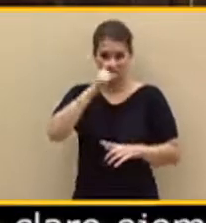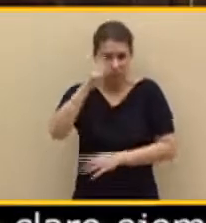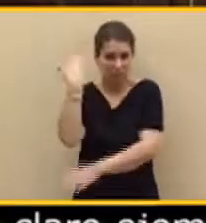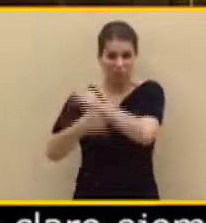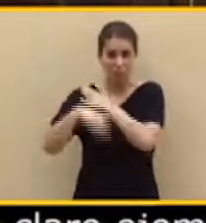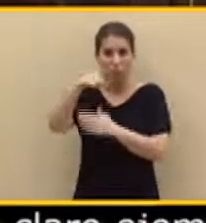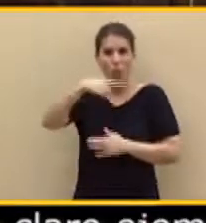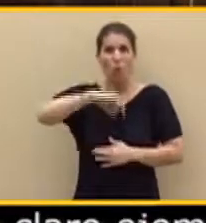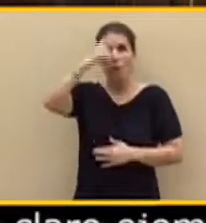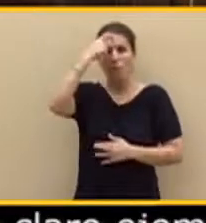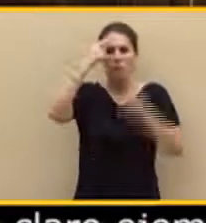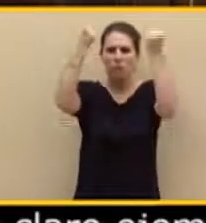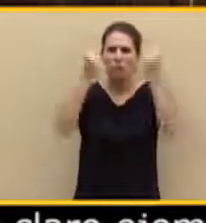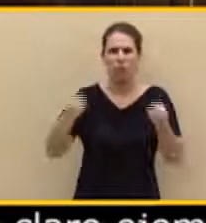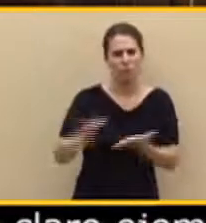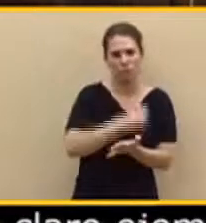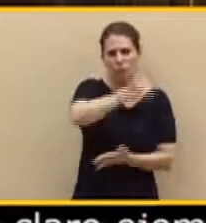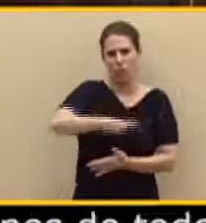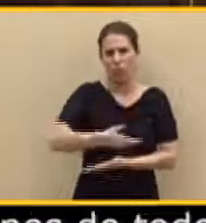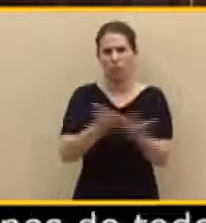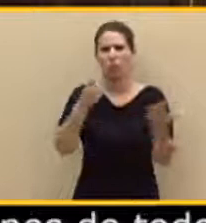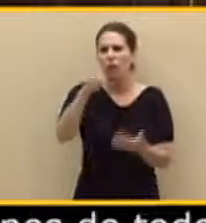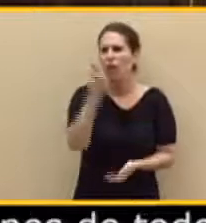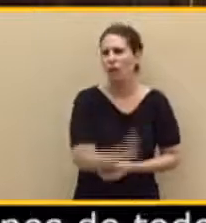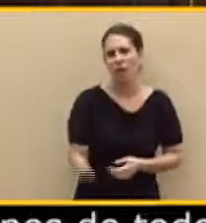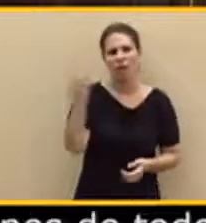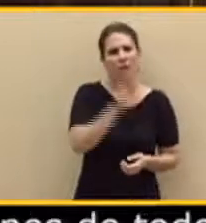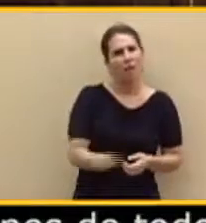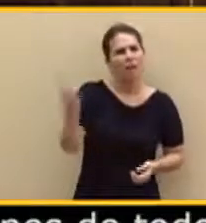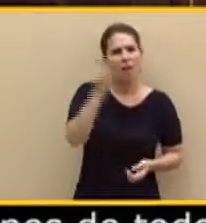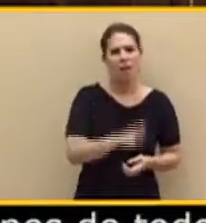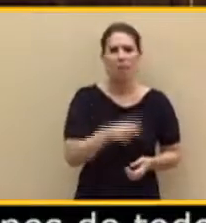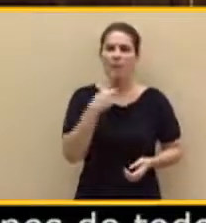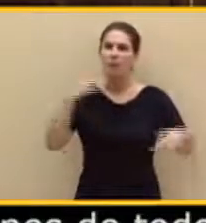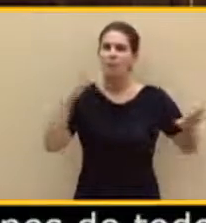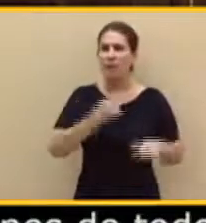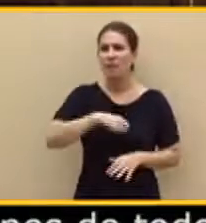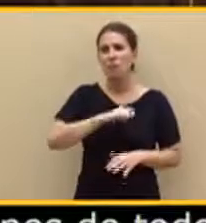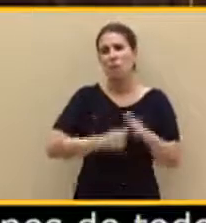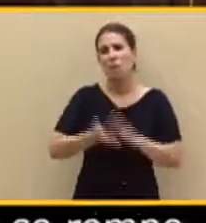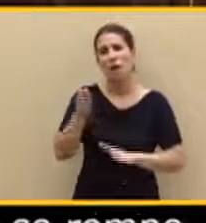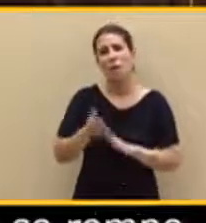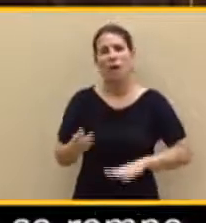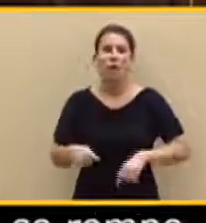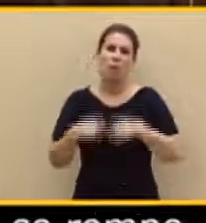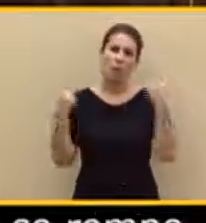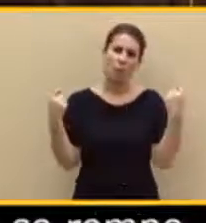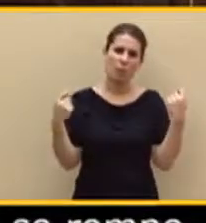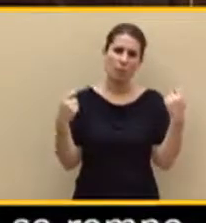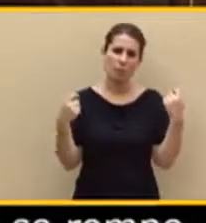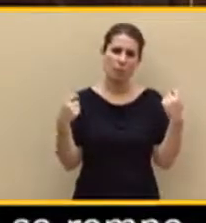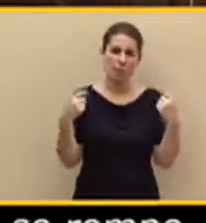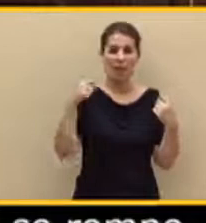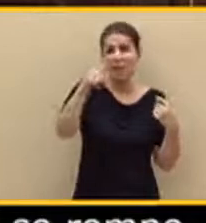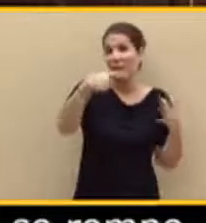Miren, ustedes repiten una y otra vez que España se rompe. Dicen que quienes quieren decidir, según ustedes,